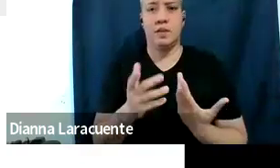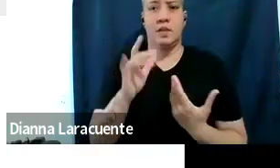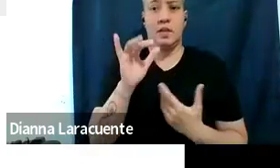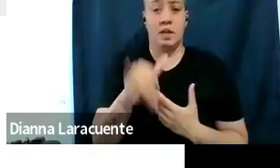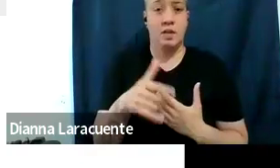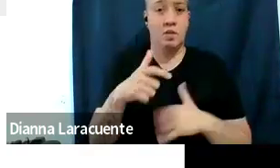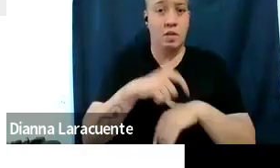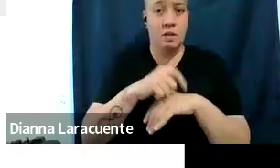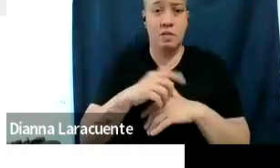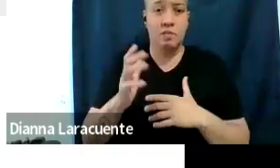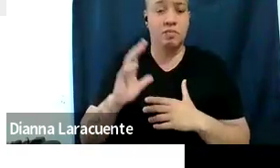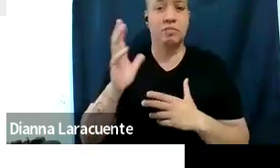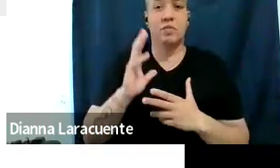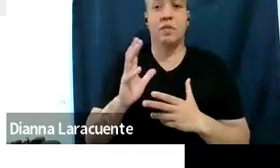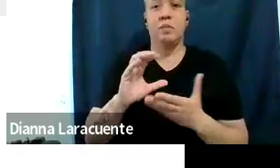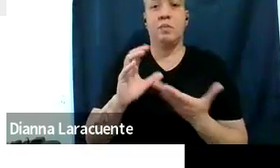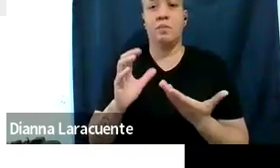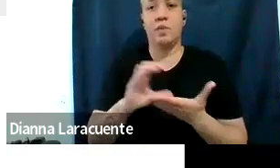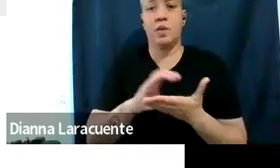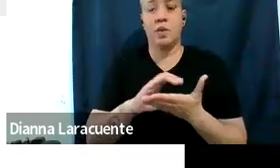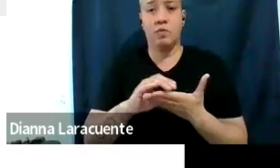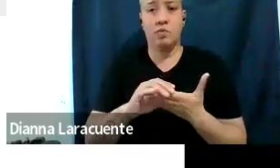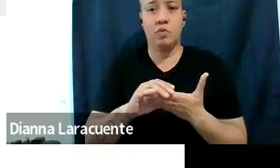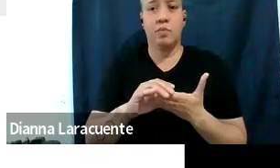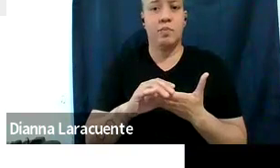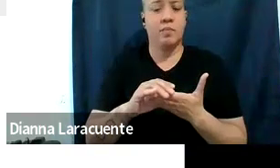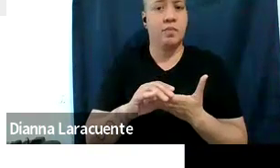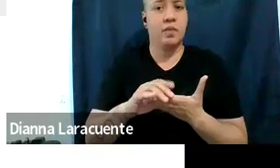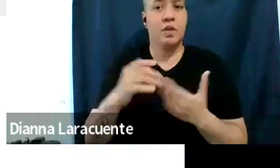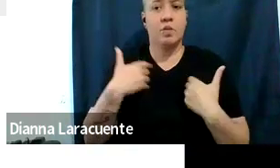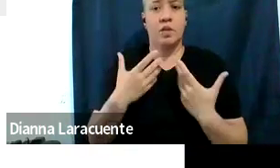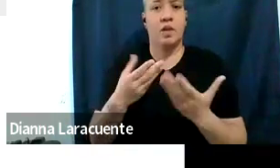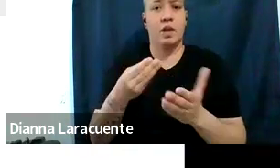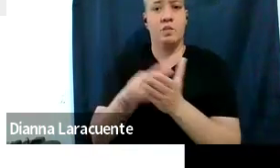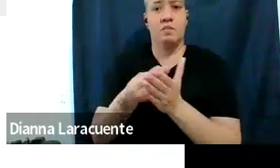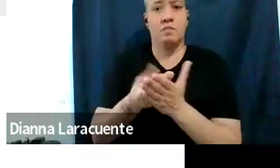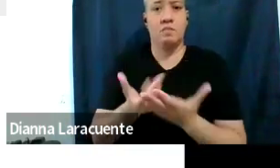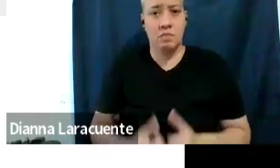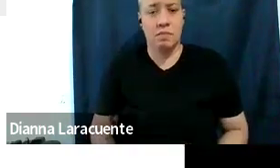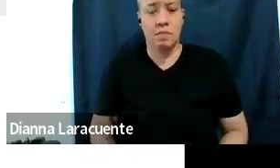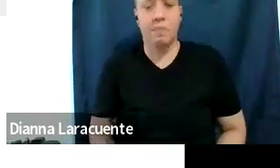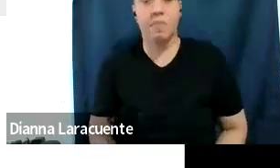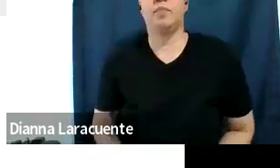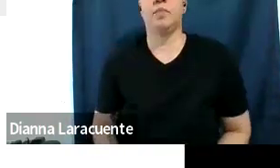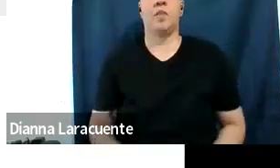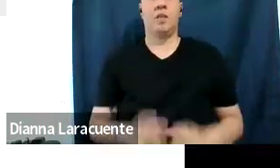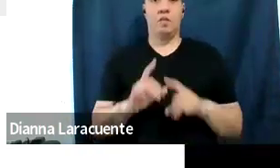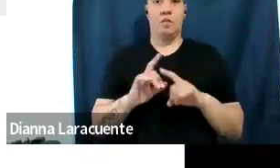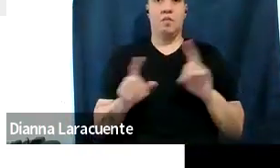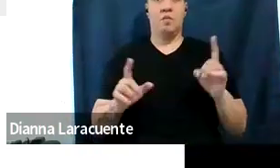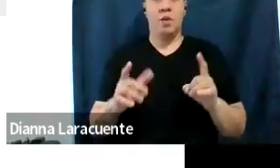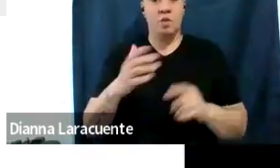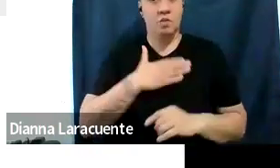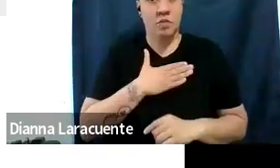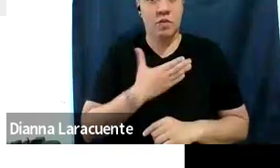época pervertida por el cheque. Es un Dios que no tiene su bolsa, pero un Dios de sacrificio y